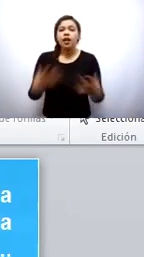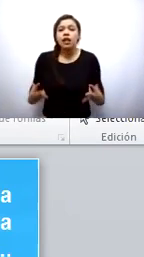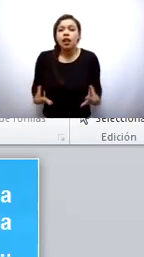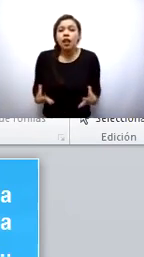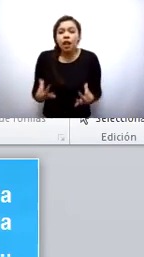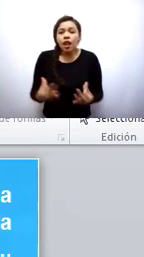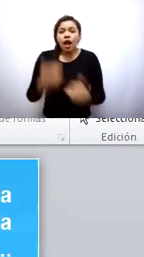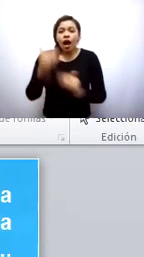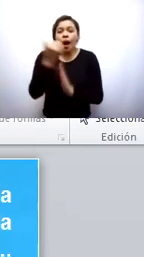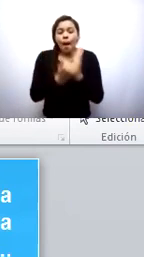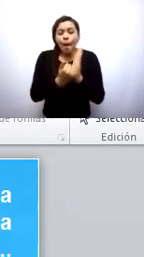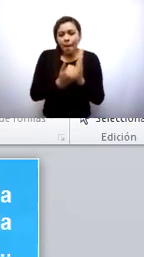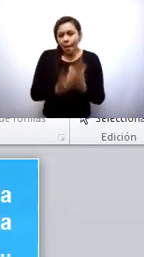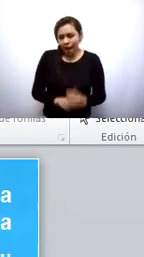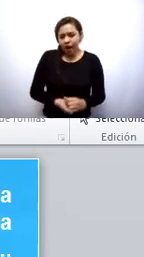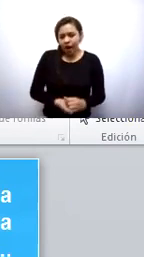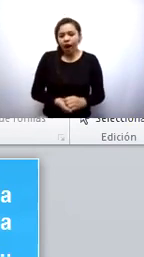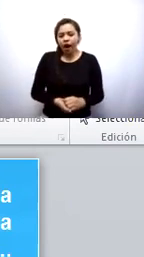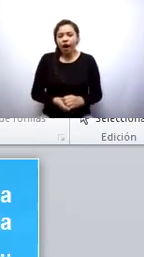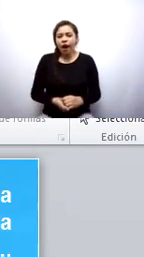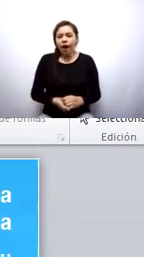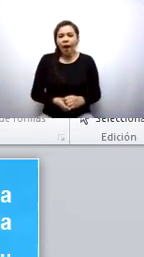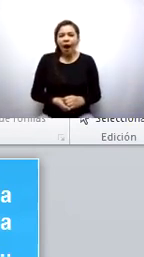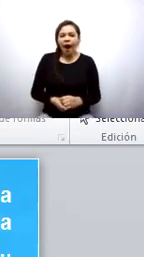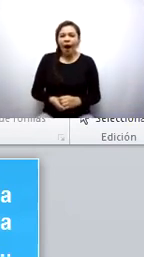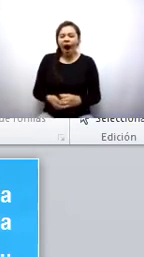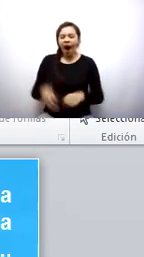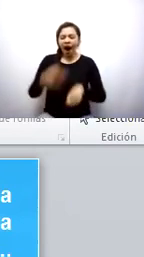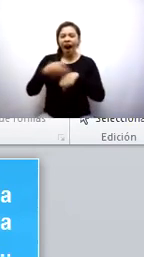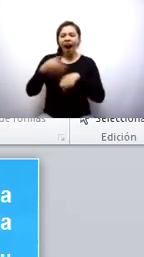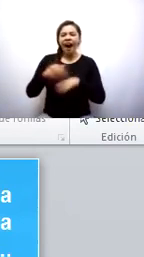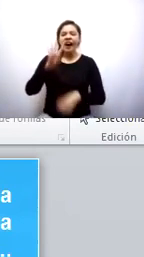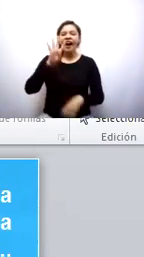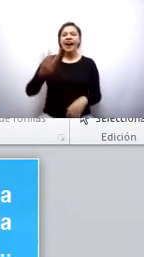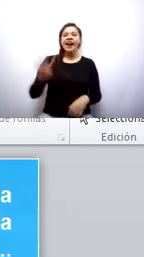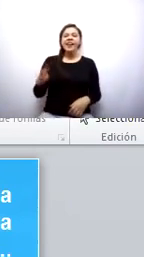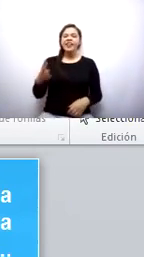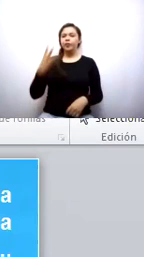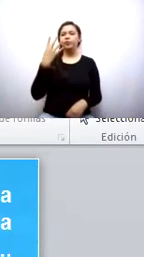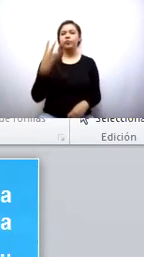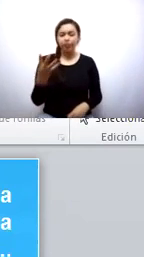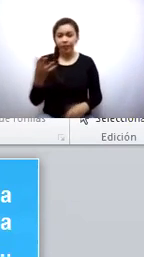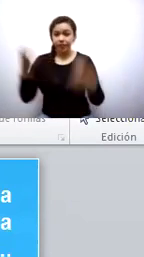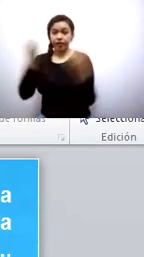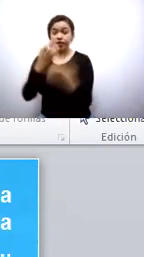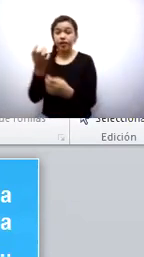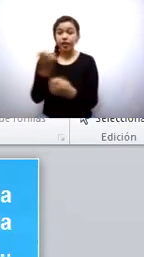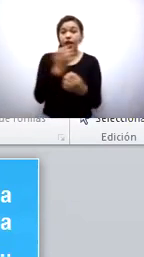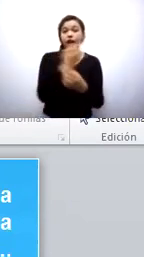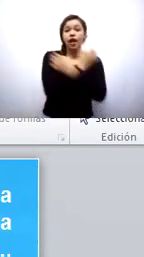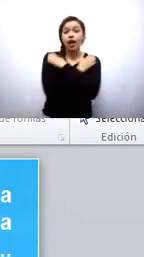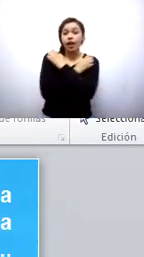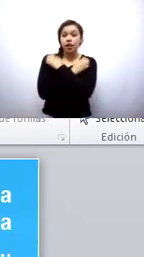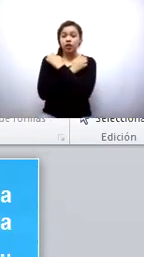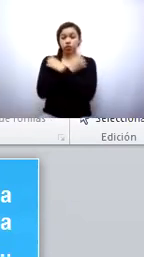presencial. Como punto o rubro número 4, esta concepción de que la educación en línea es únicamente para